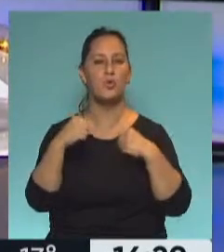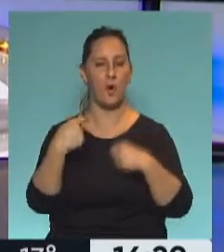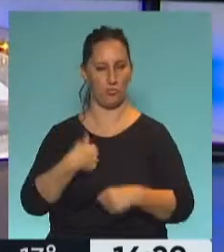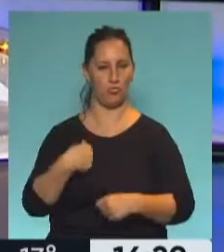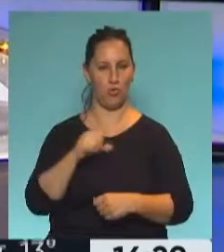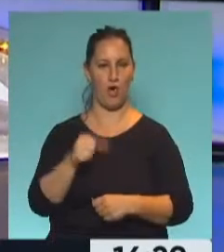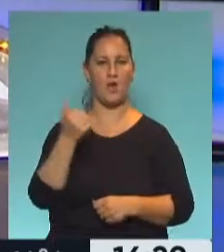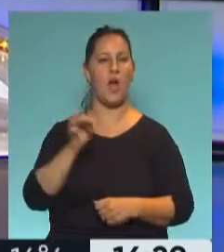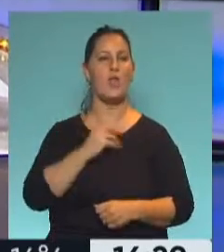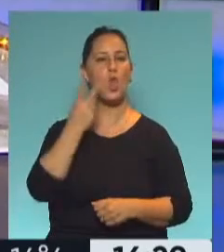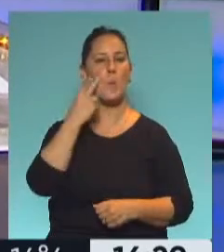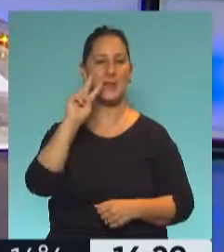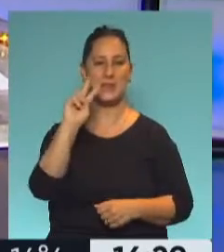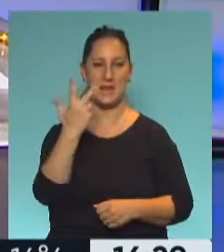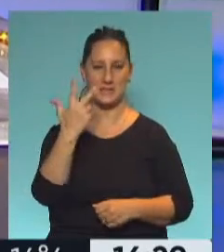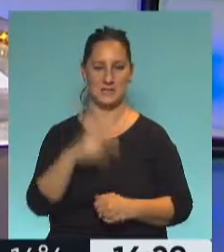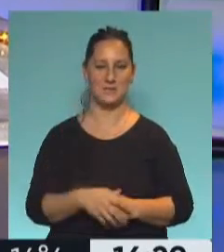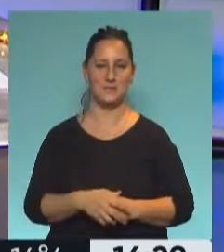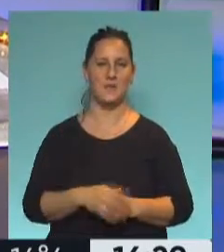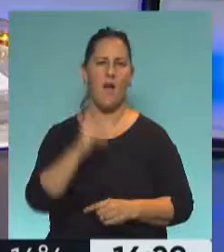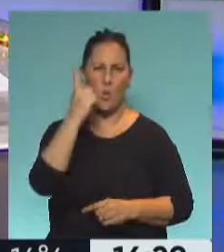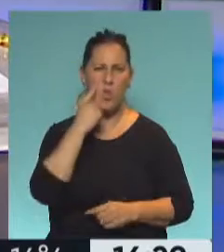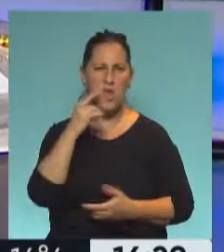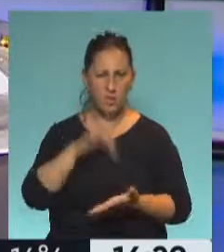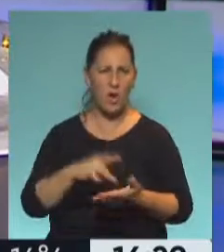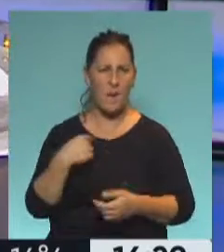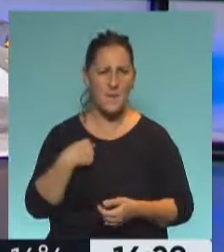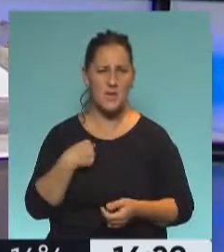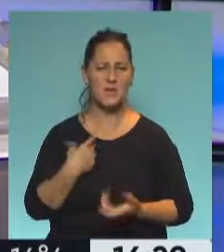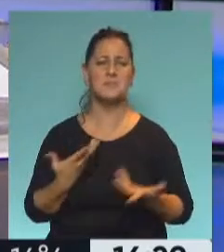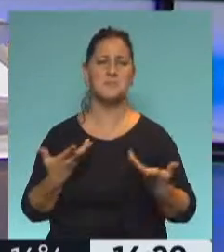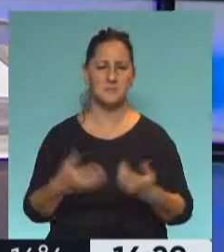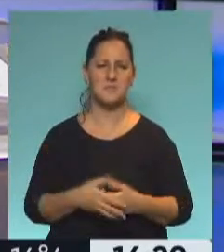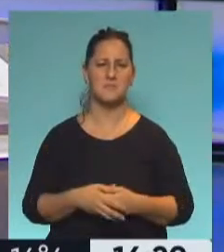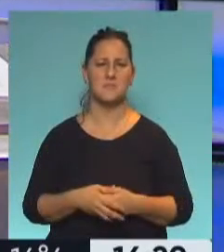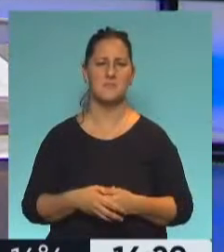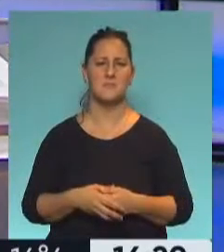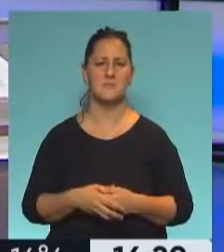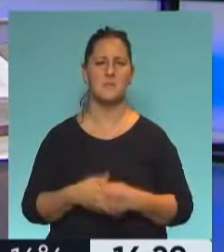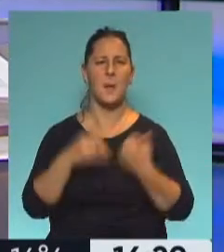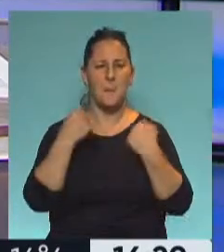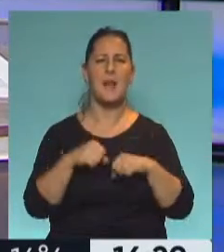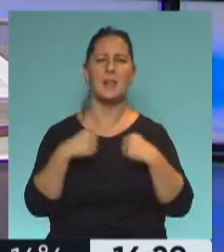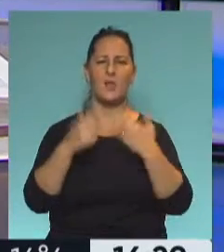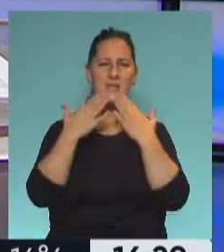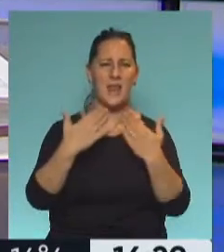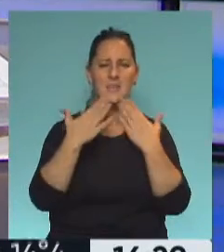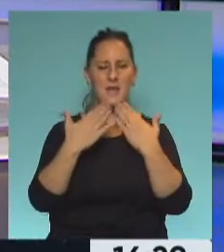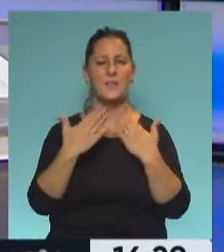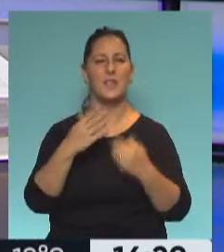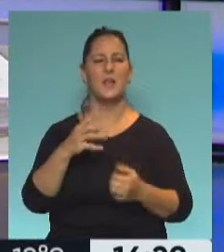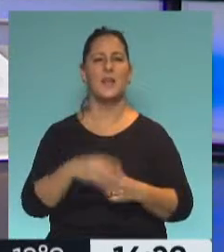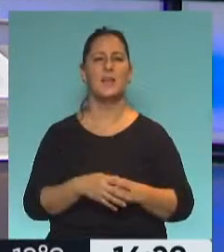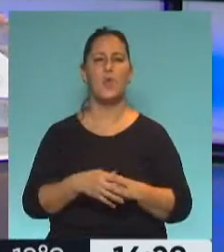año 2003. Exactamente. Algún día me tocará, Goico, ojalá. Mi sueño. Mirá, practico el agradecimiento desde que te quedo chica. Y